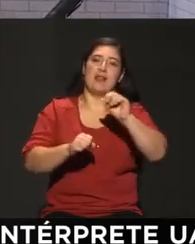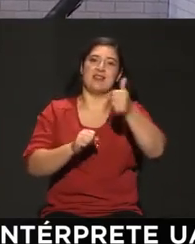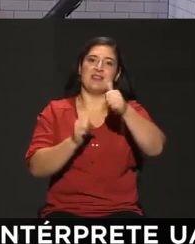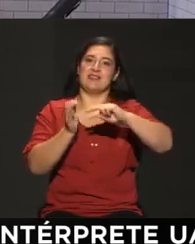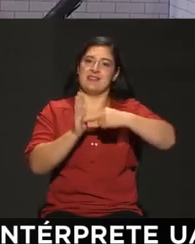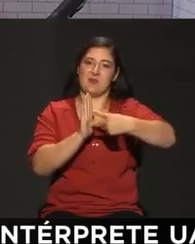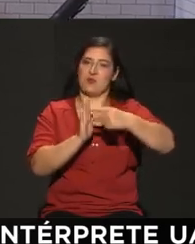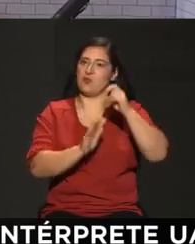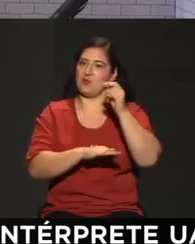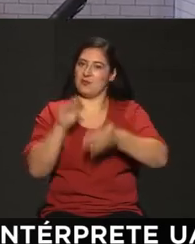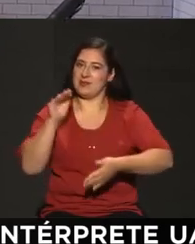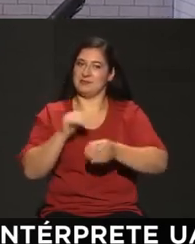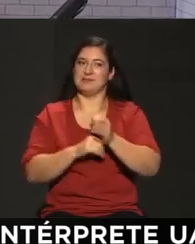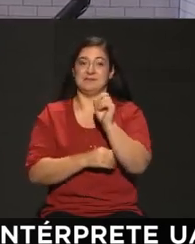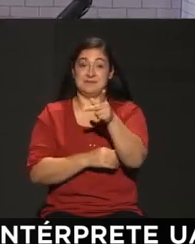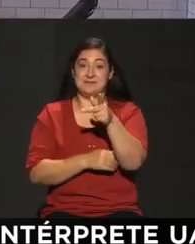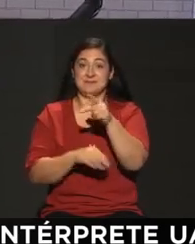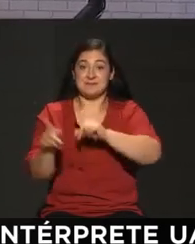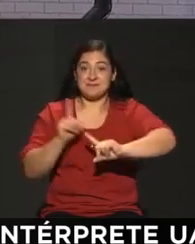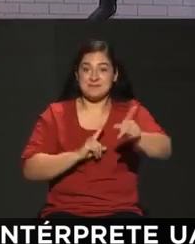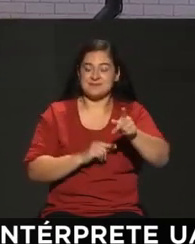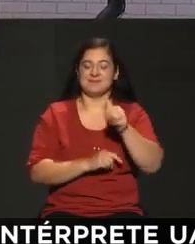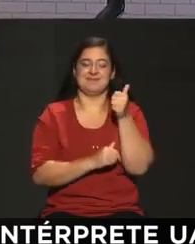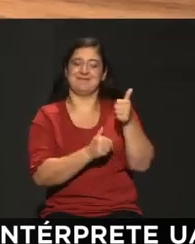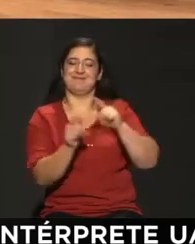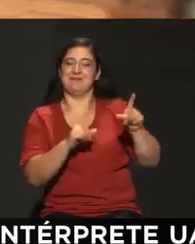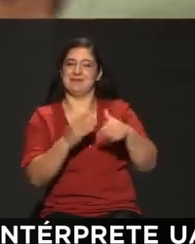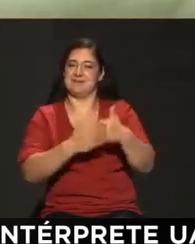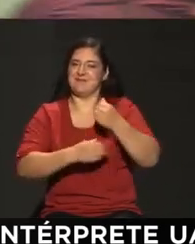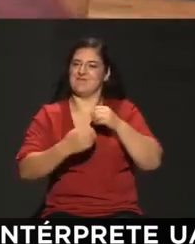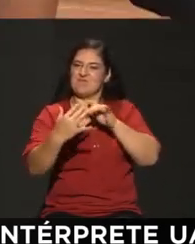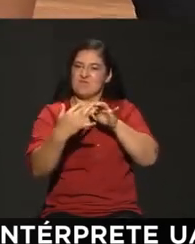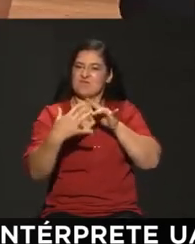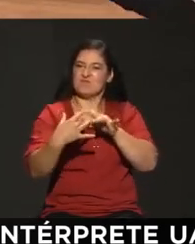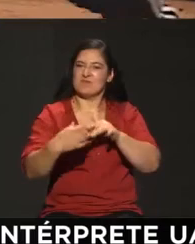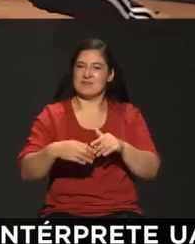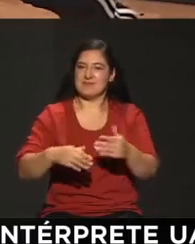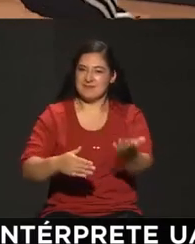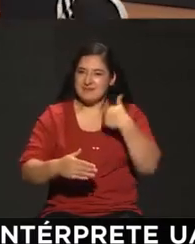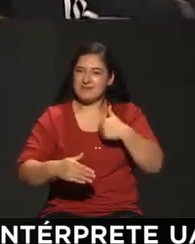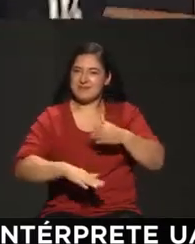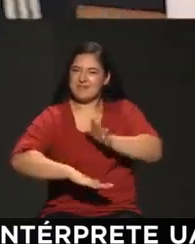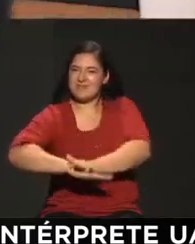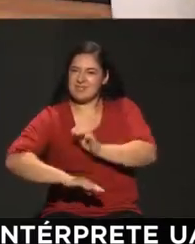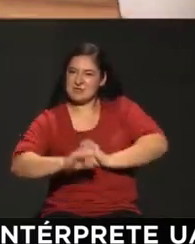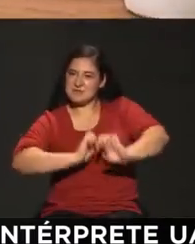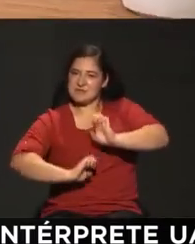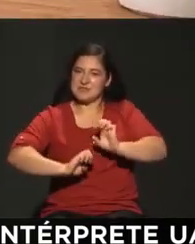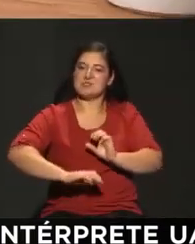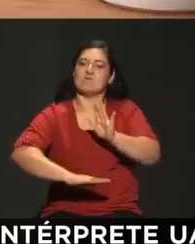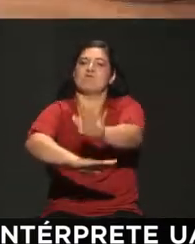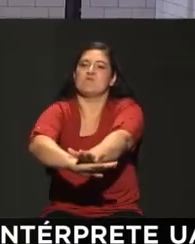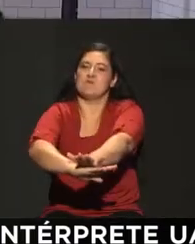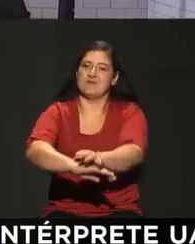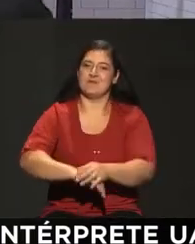segundos. ¿Listo? Sí. ¿Preparada? Listo. Listo, combate. Tú me tienes que tocar, yo tengo que defenderme y tratar de